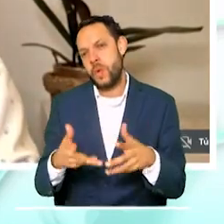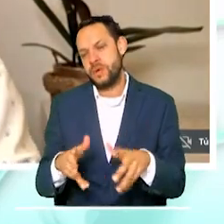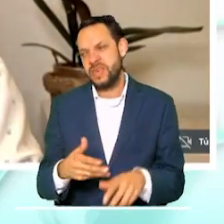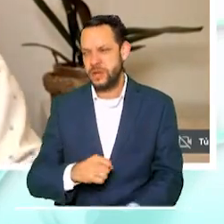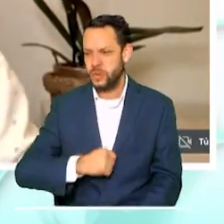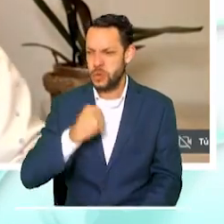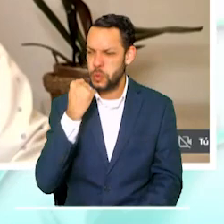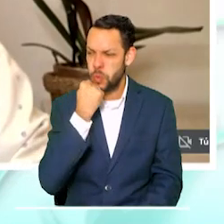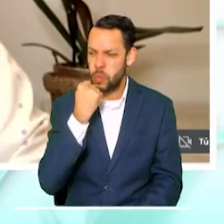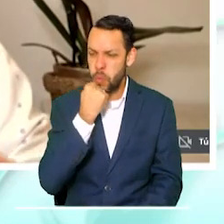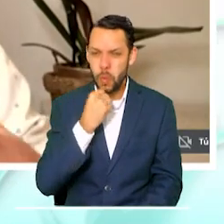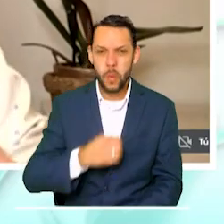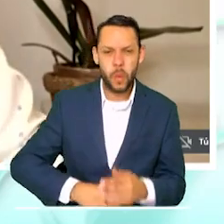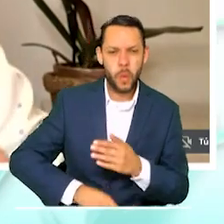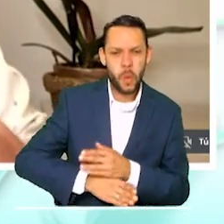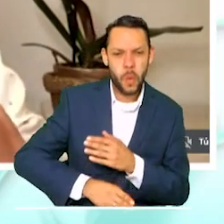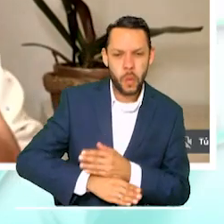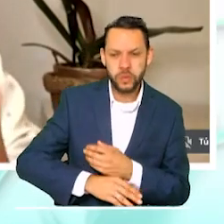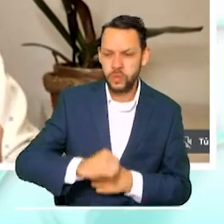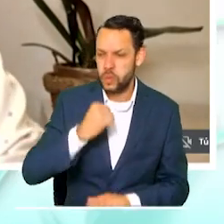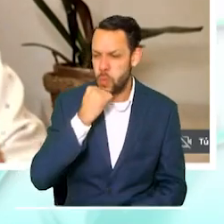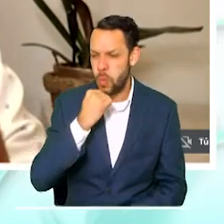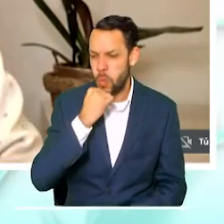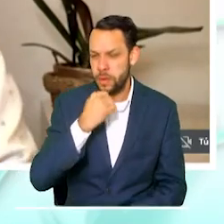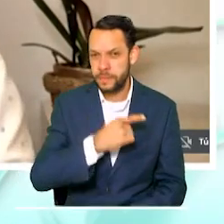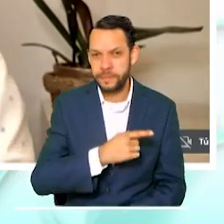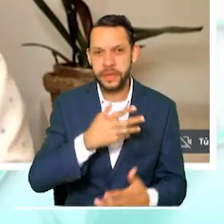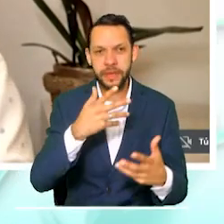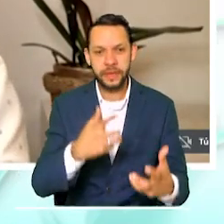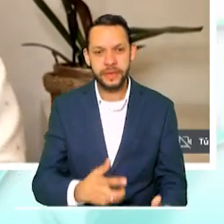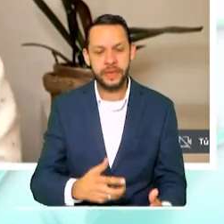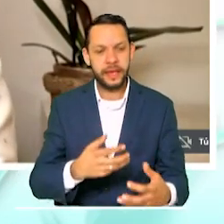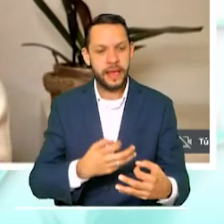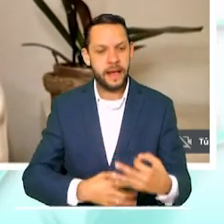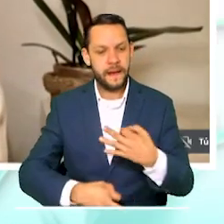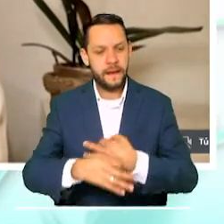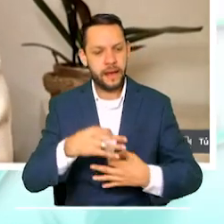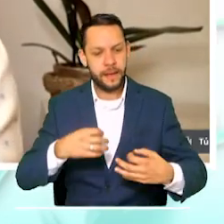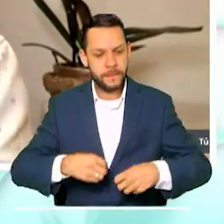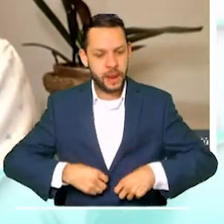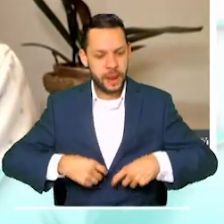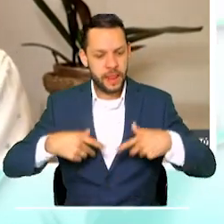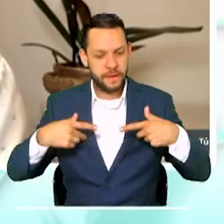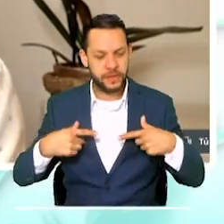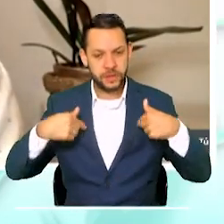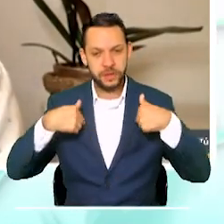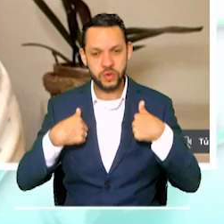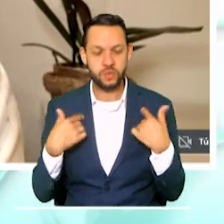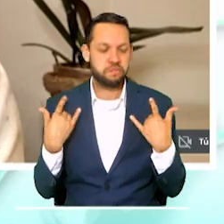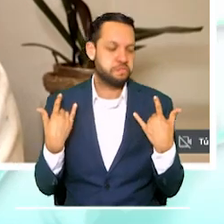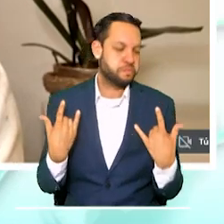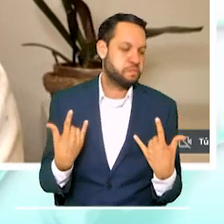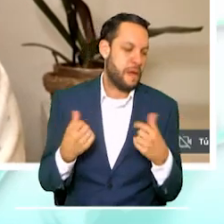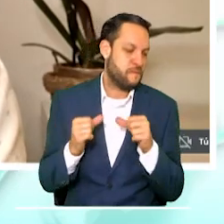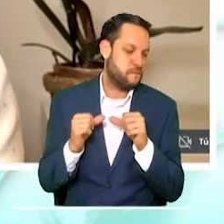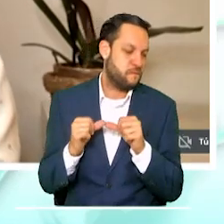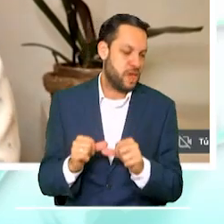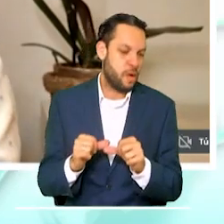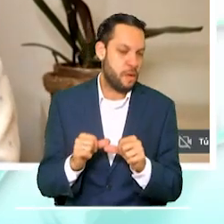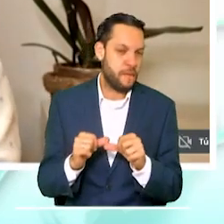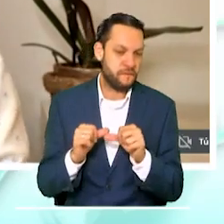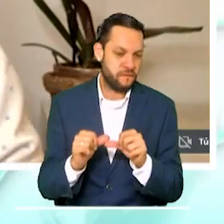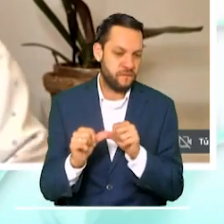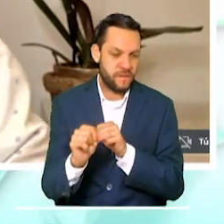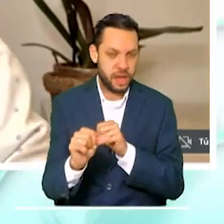Muchas personas están queriendo en el mundo cambiar su vida sin necesidad de mover sus principios espirituales.